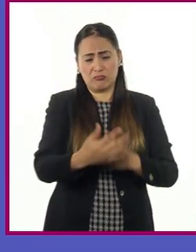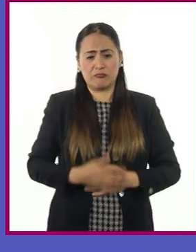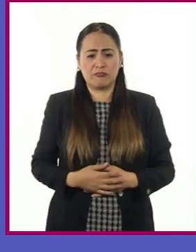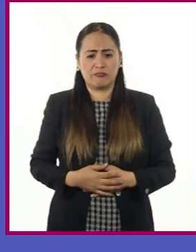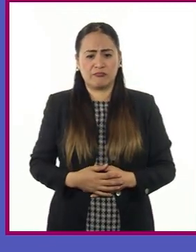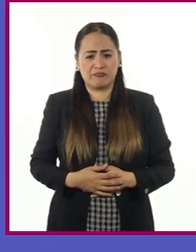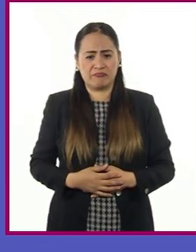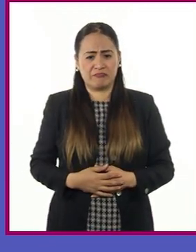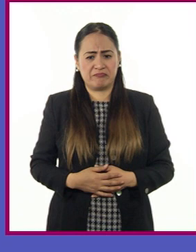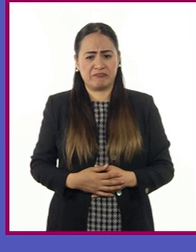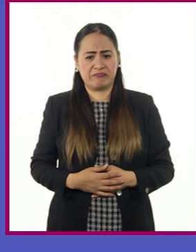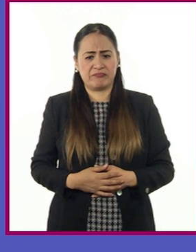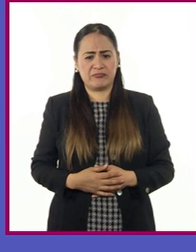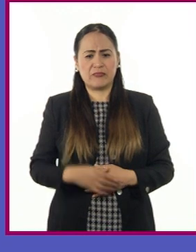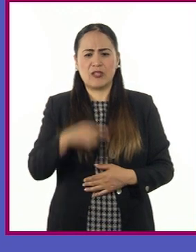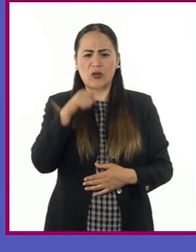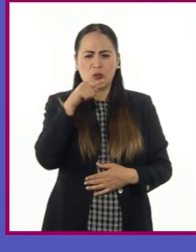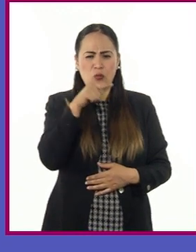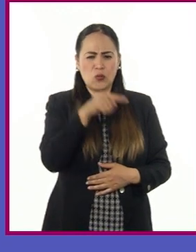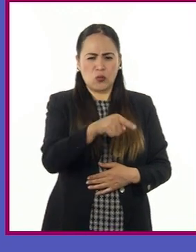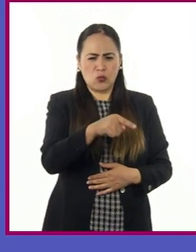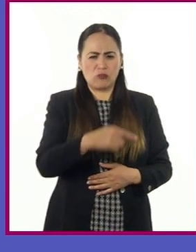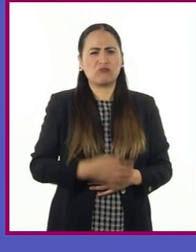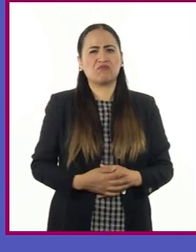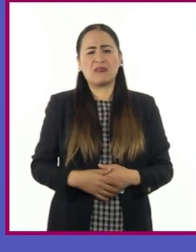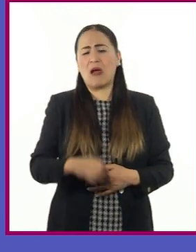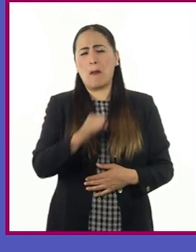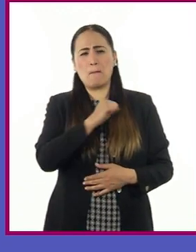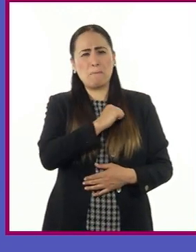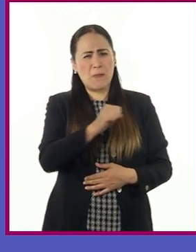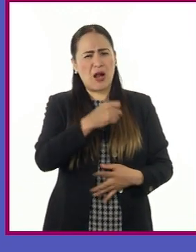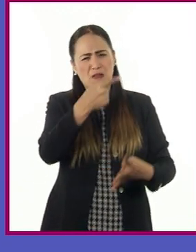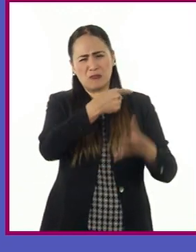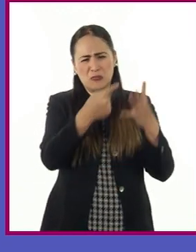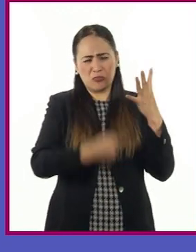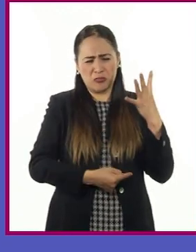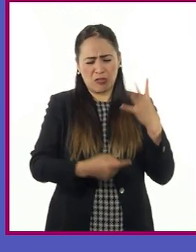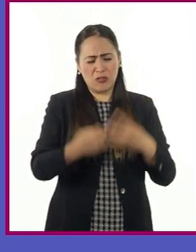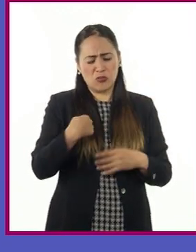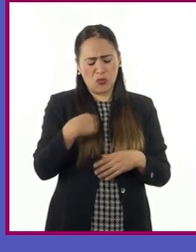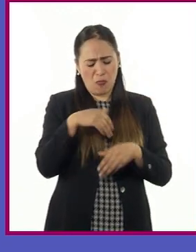Mas blasonar no puedes satisfecho de que triunfa de mí tu tiranía,